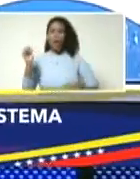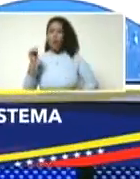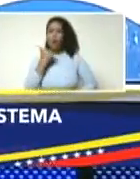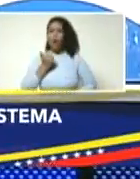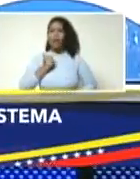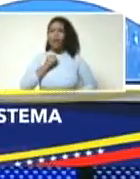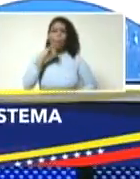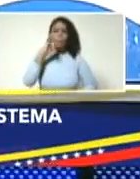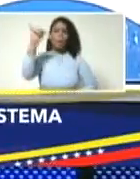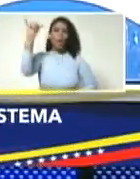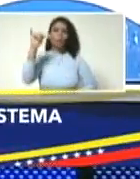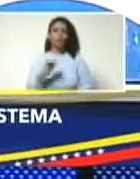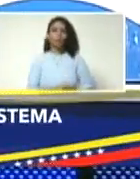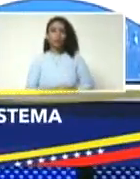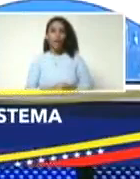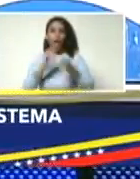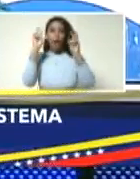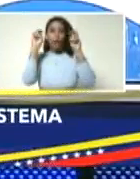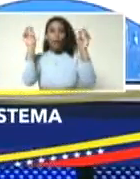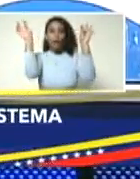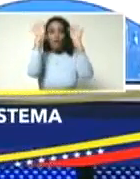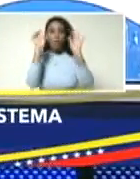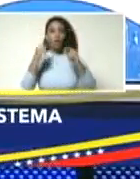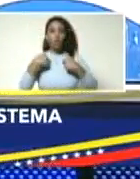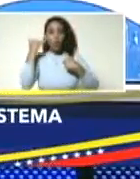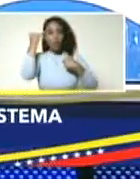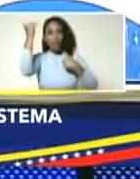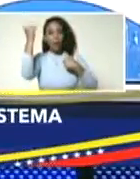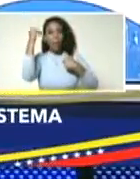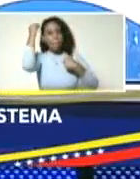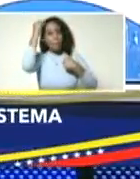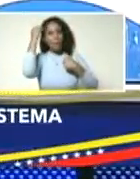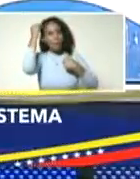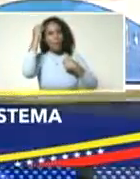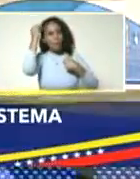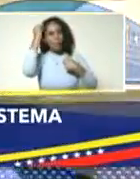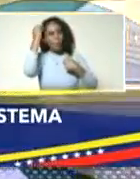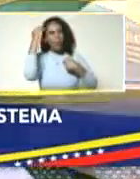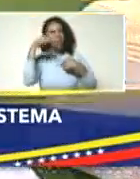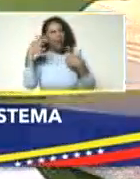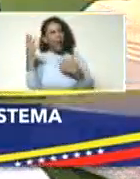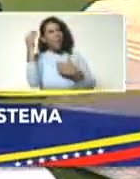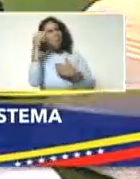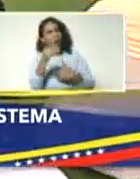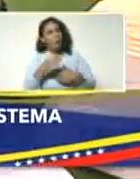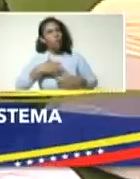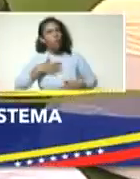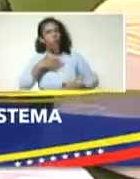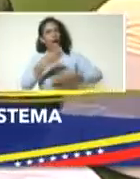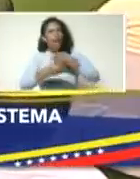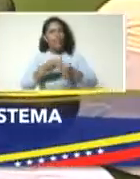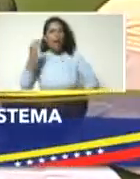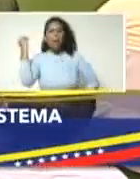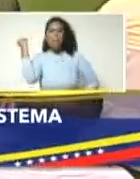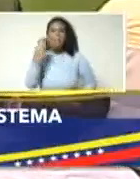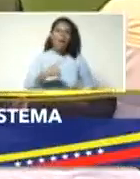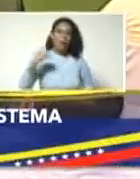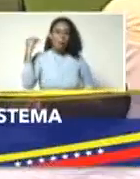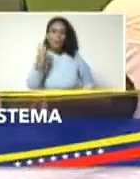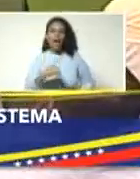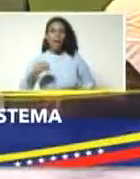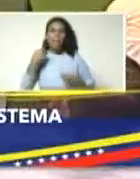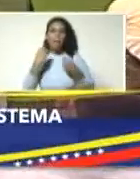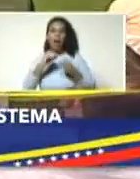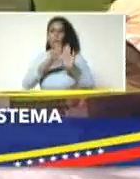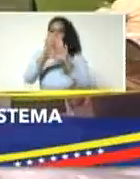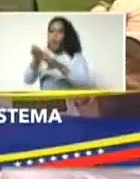denuncien. Es una nueva forma que yo creé pensando, ¿qué más podemos hacer para apoyar